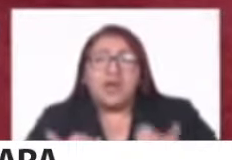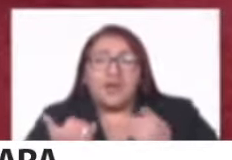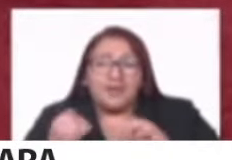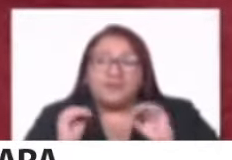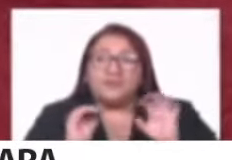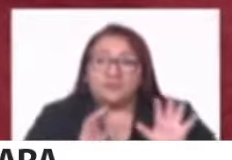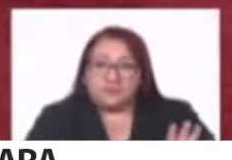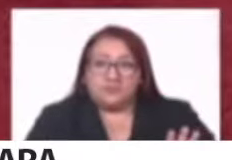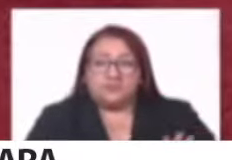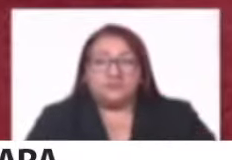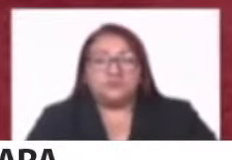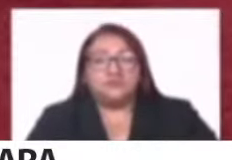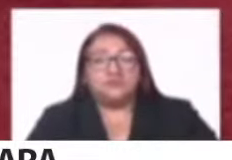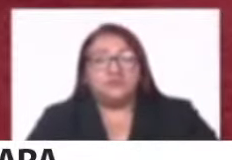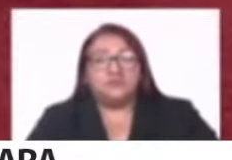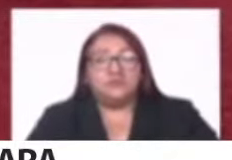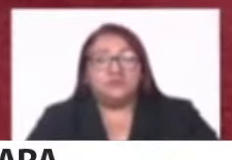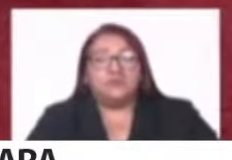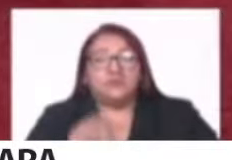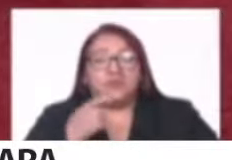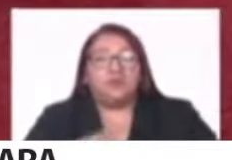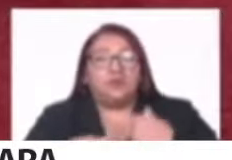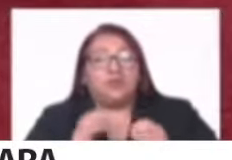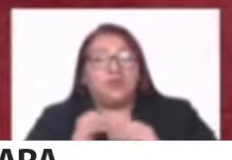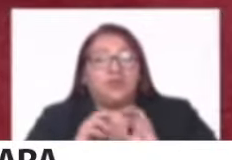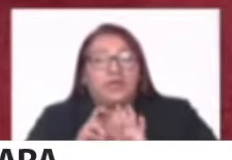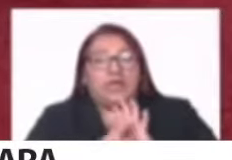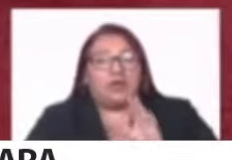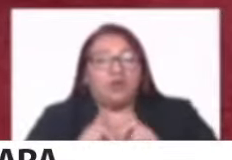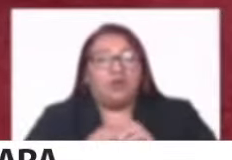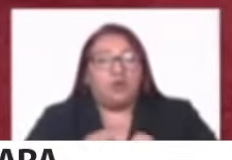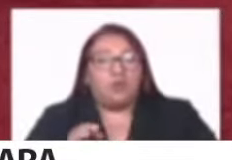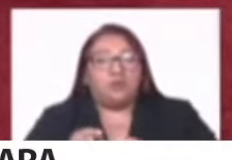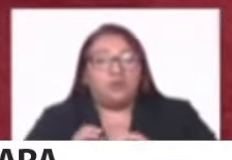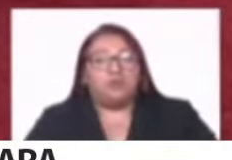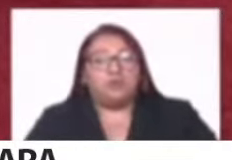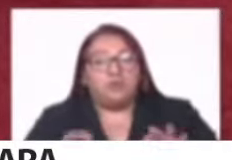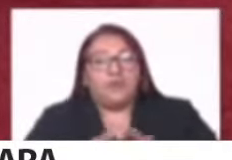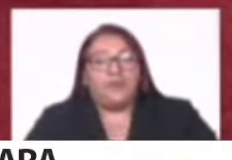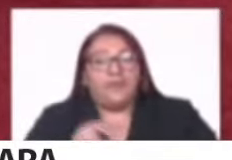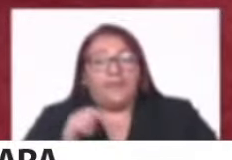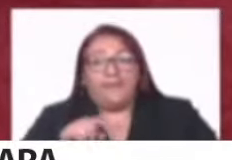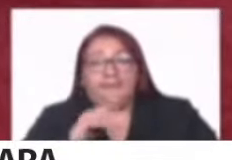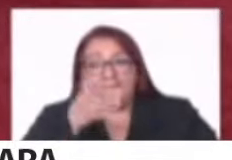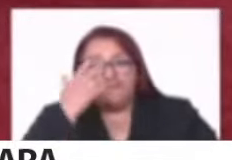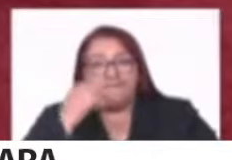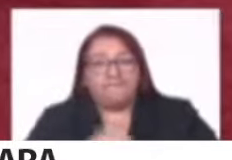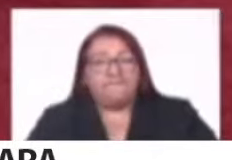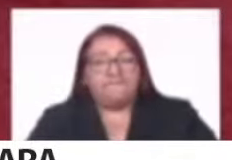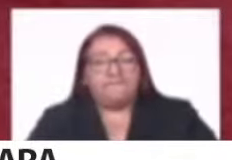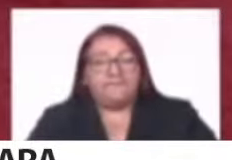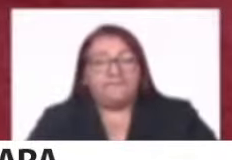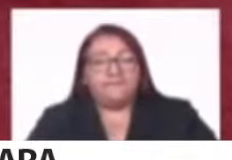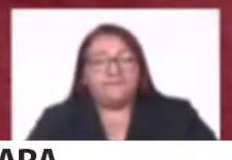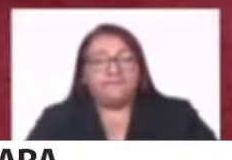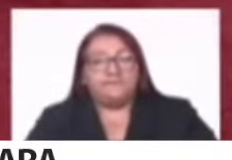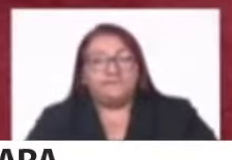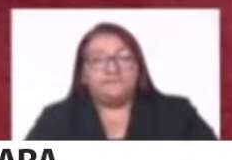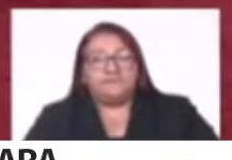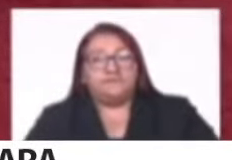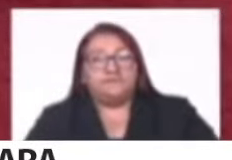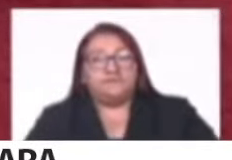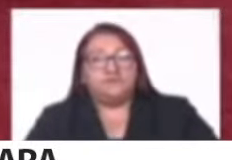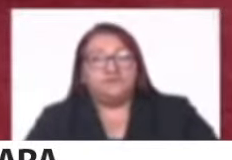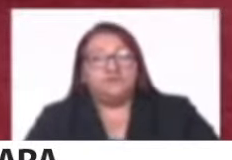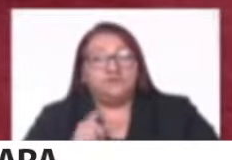que será destinada, como ya lo dije, a las regiones afectadas. Tampoco debemos olvidar que la flamante Autoridad